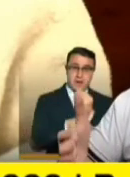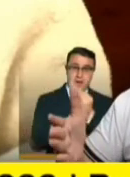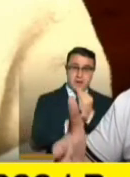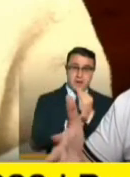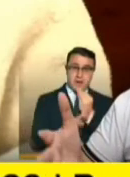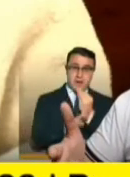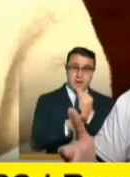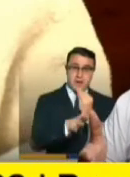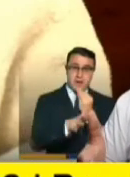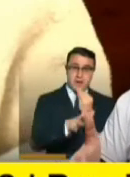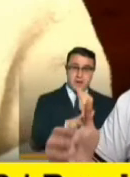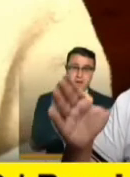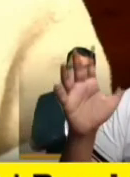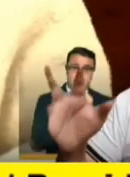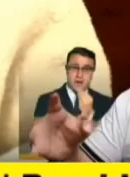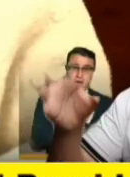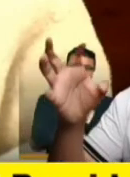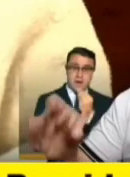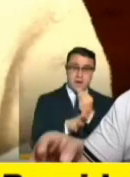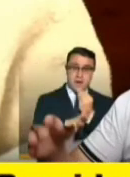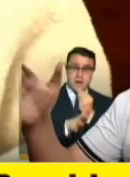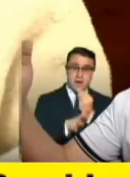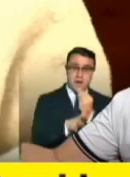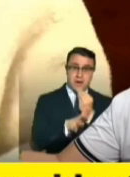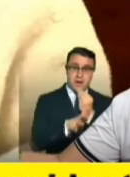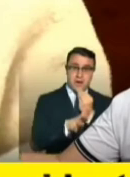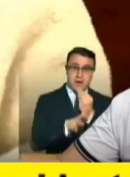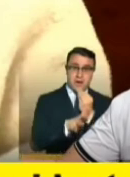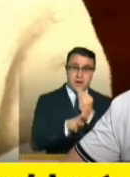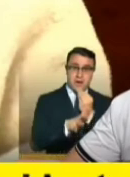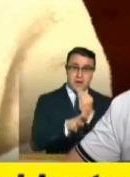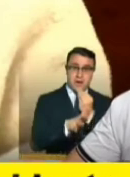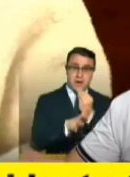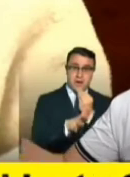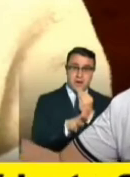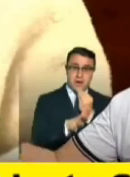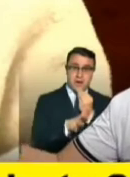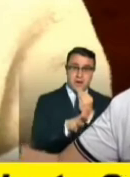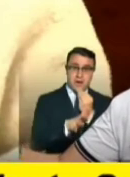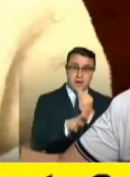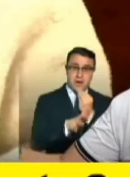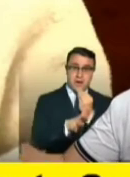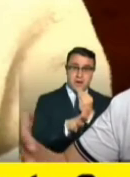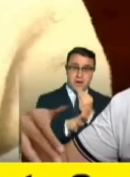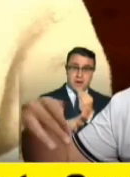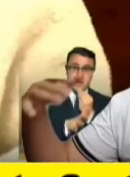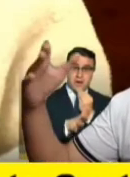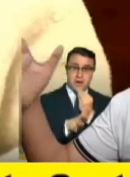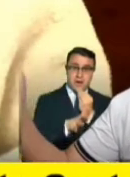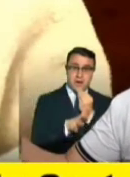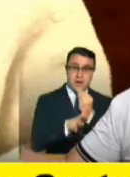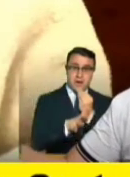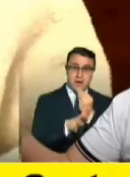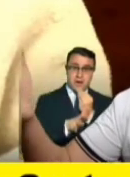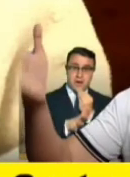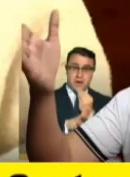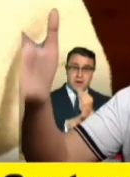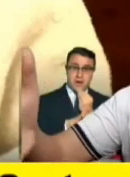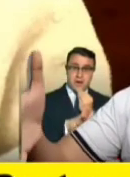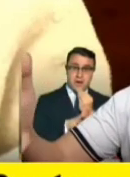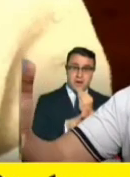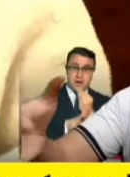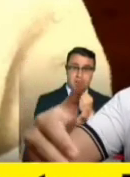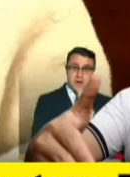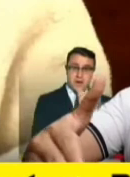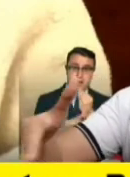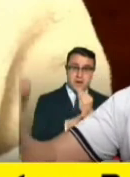pues ya no sean 80 mil. Eso lo ha dicho, esta reforma se van a presentar pues en los próximos días, ellos la van a radicar, eso